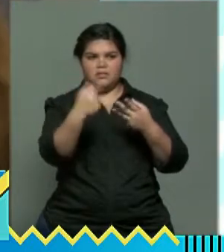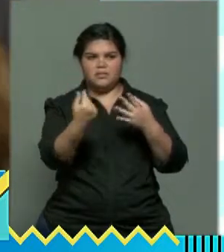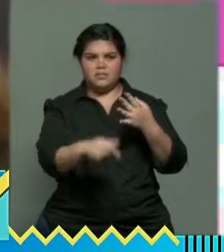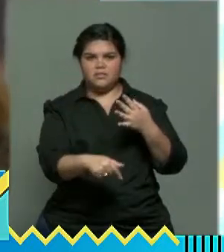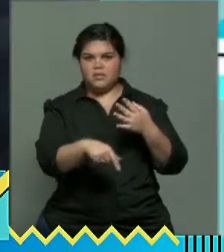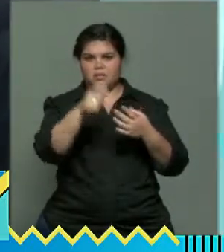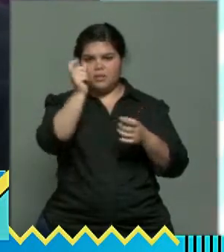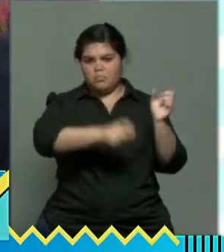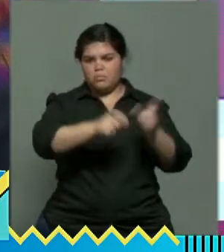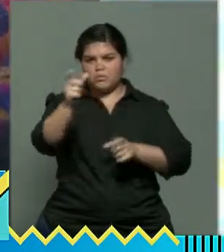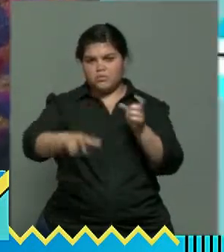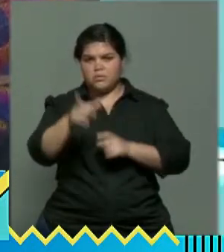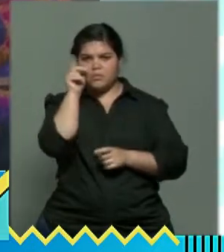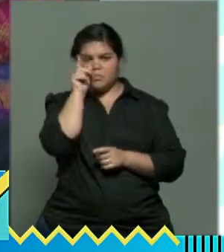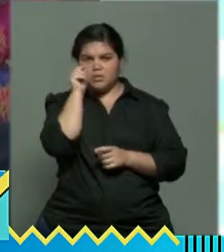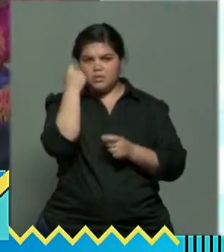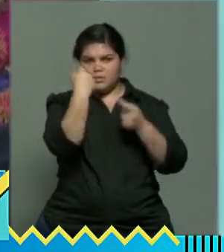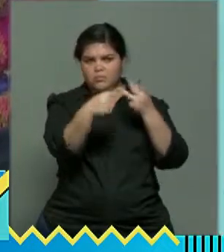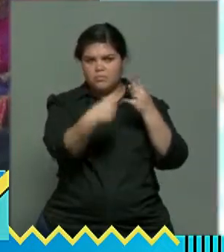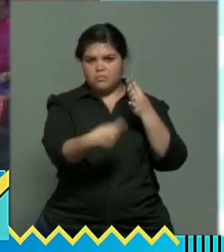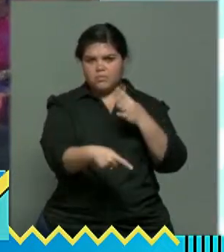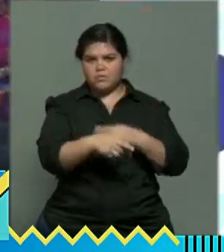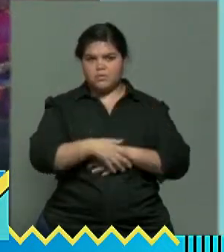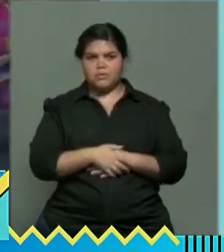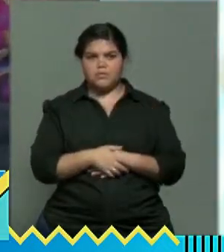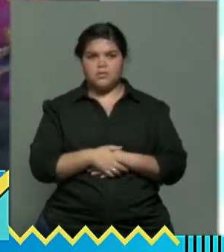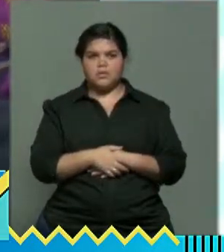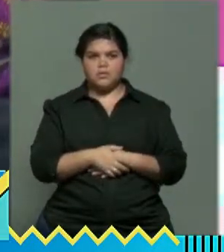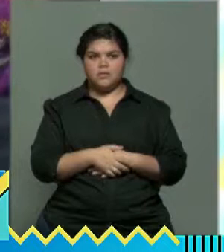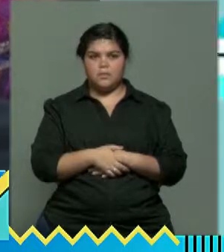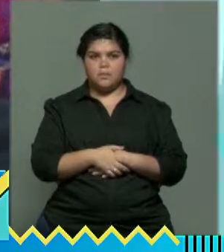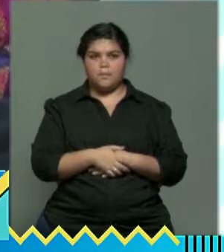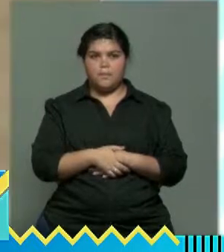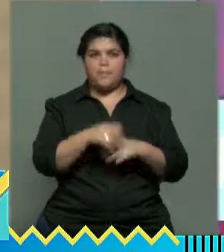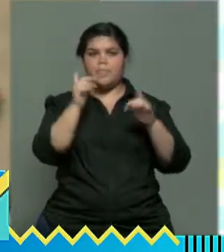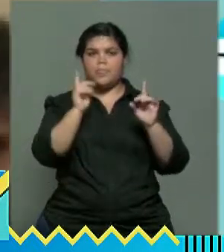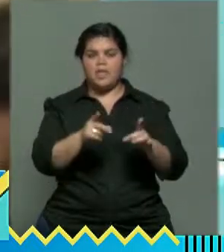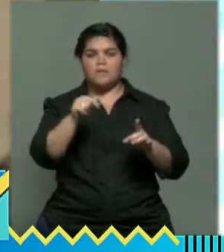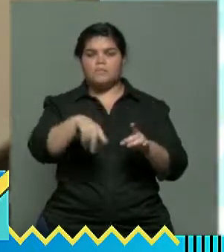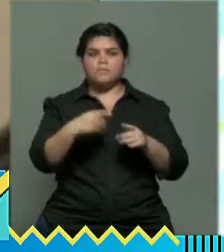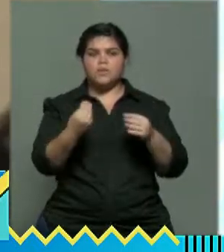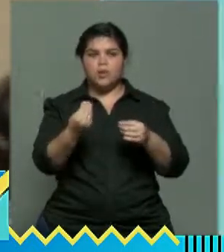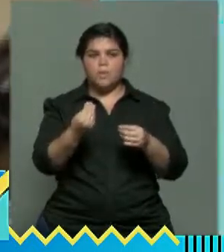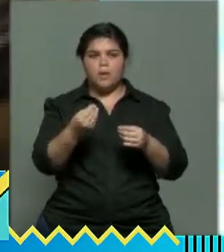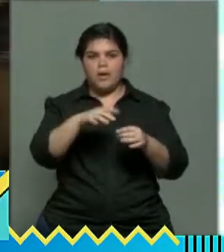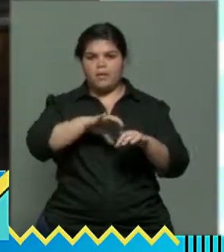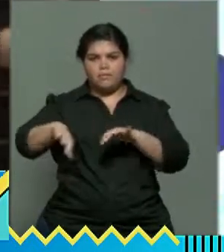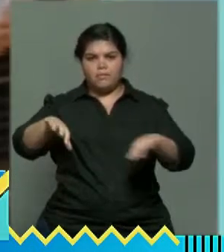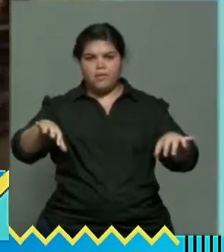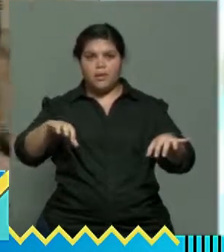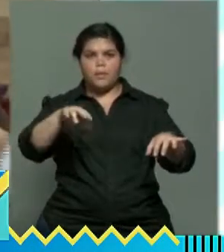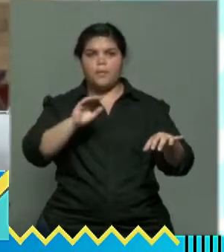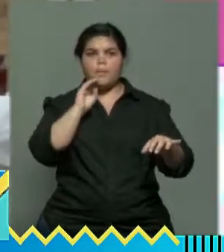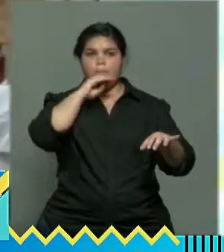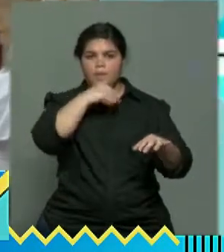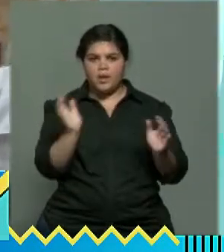de la comunicación han dicho esto es una barbaridad. Y todos, digamos, la famosa grita se cierra con el vino. Entonces, me parece que el Estado